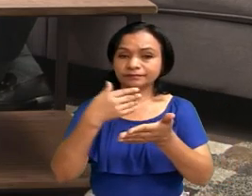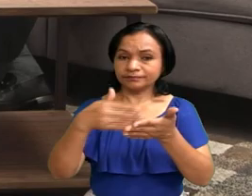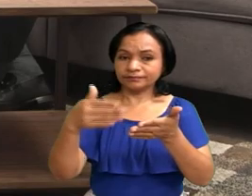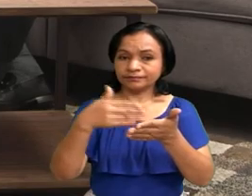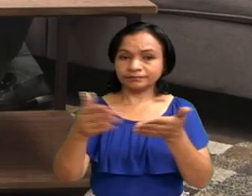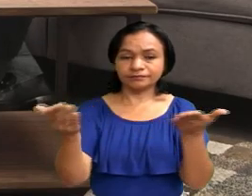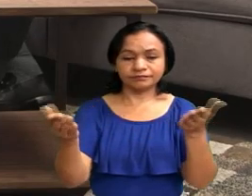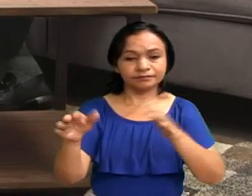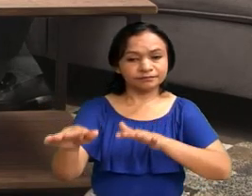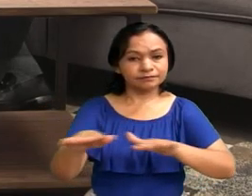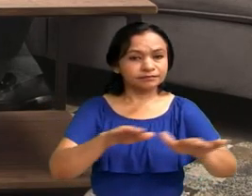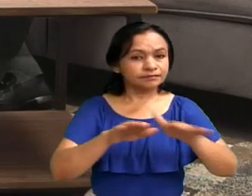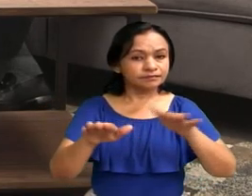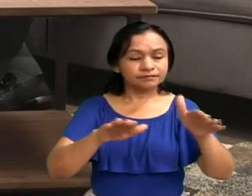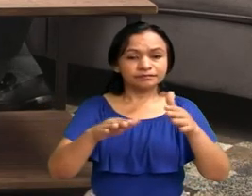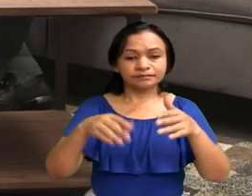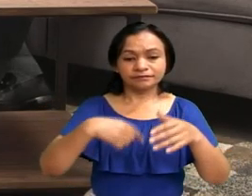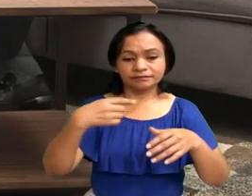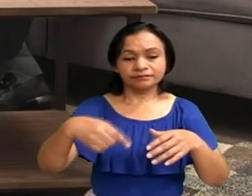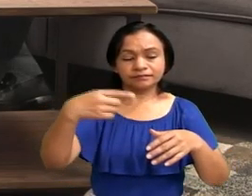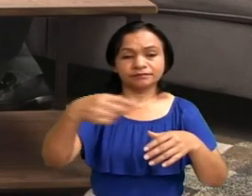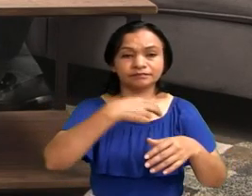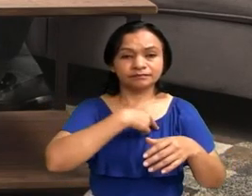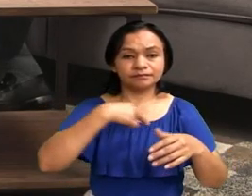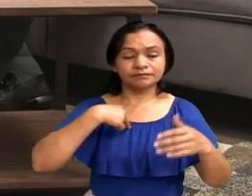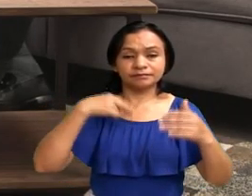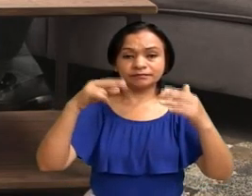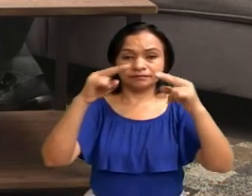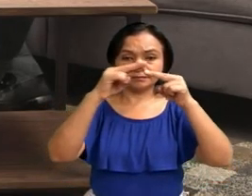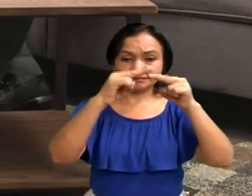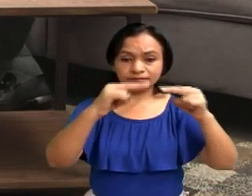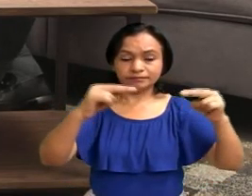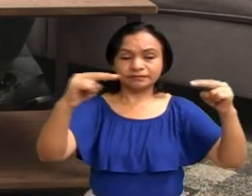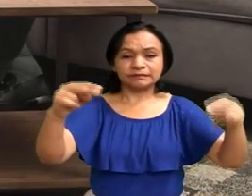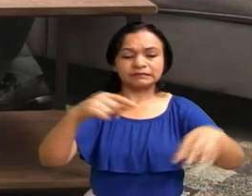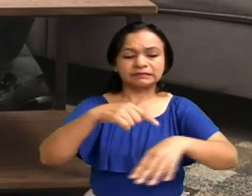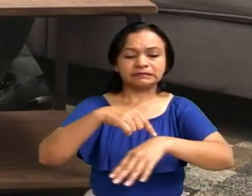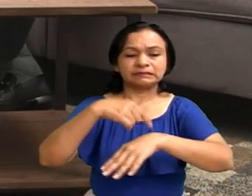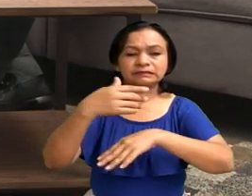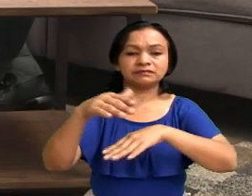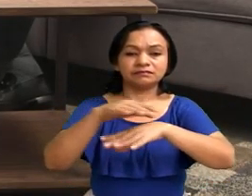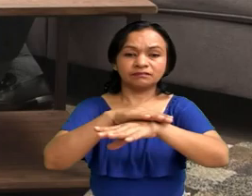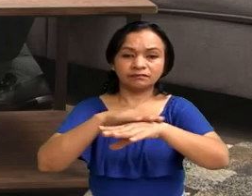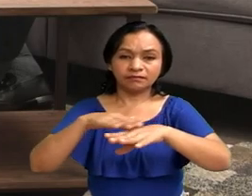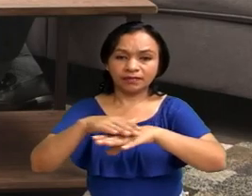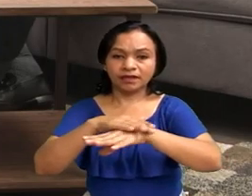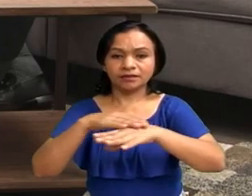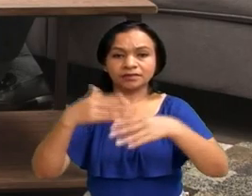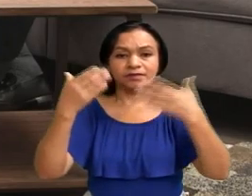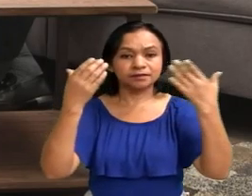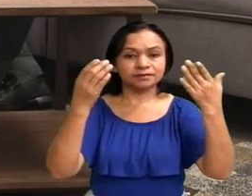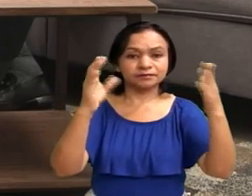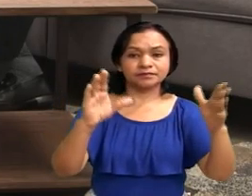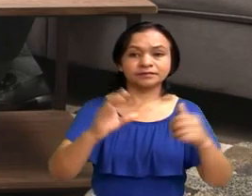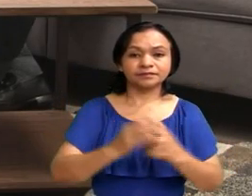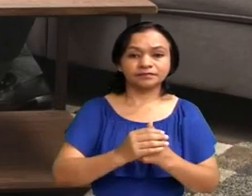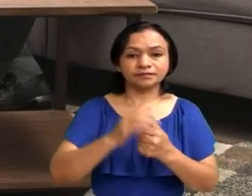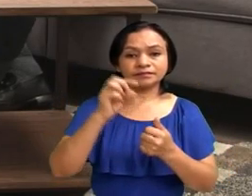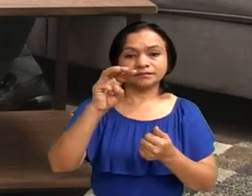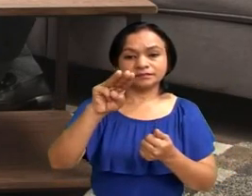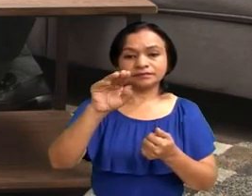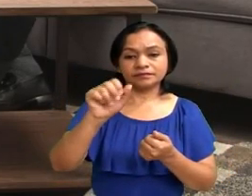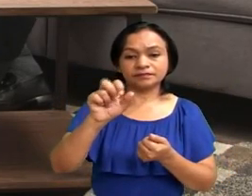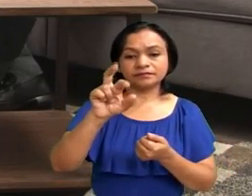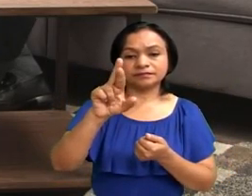si no, entonces no podríamos electrificar diario como lo estamos haciendo, porque nos atrasaríamos con permisos y gestiones. Entonces, con Marena estamos de la